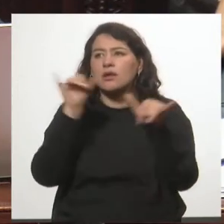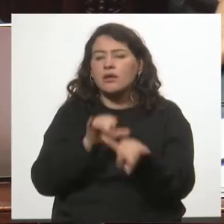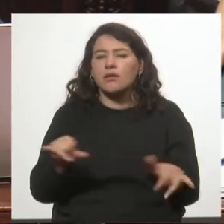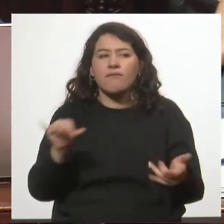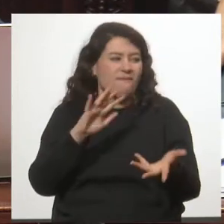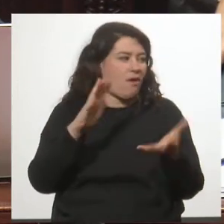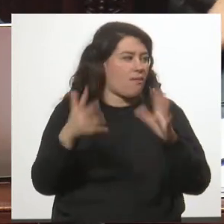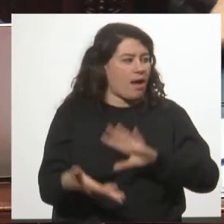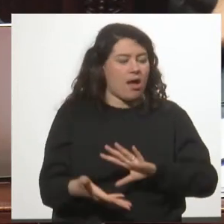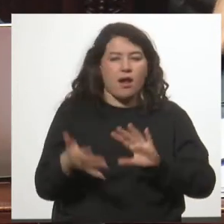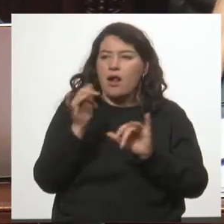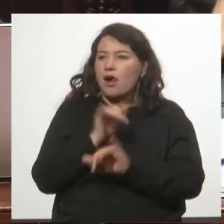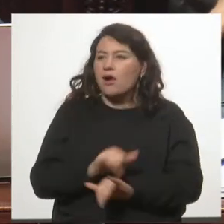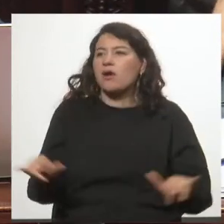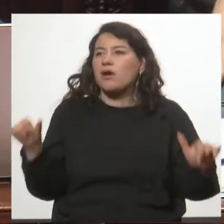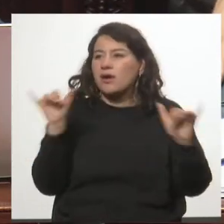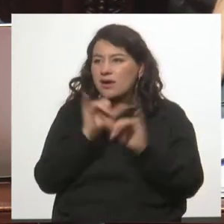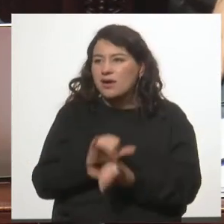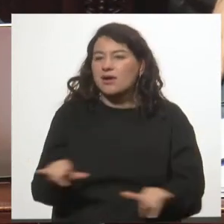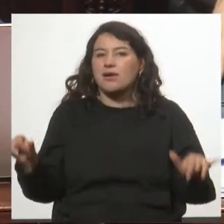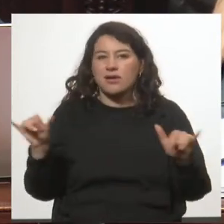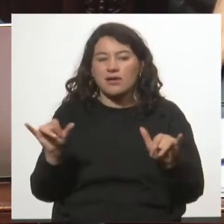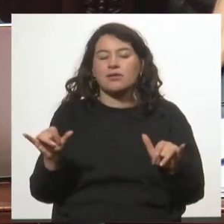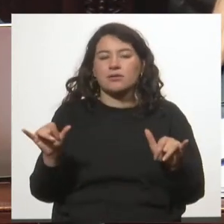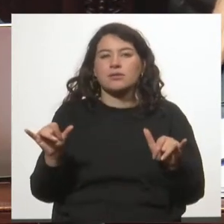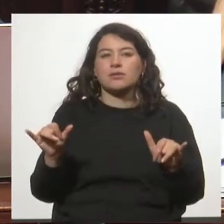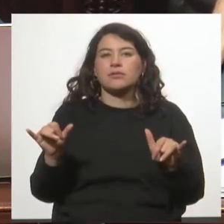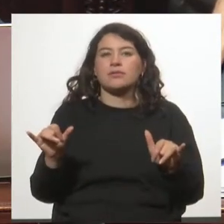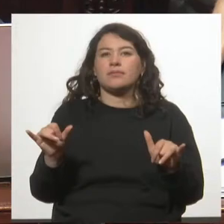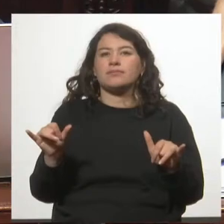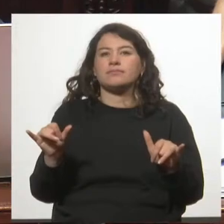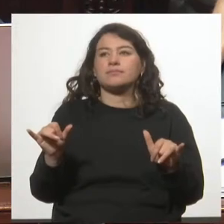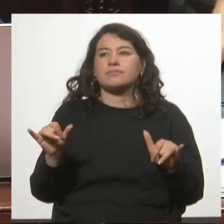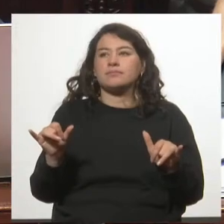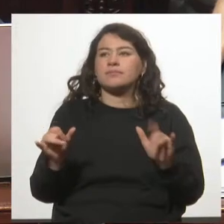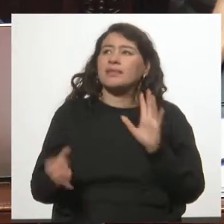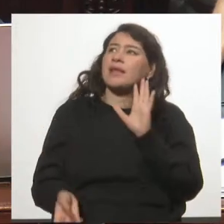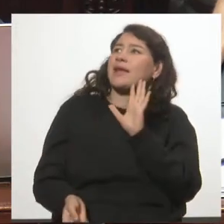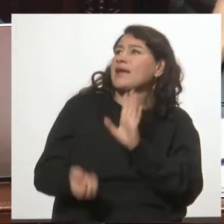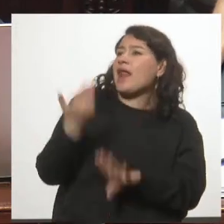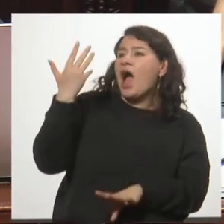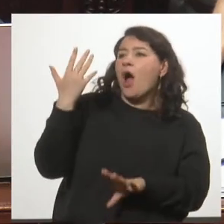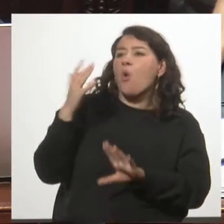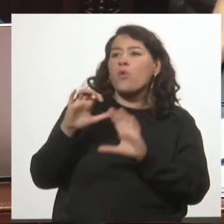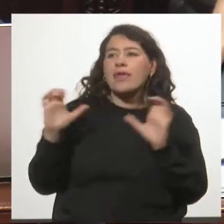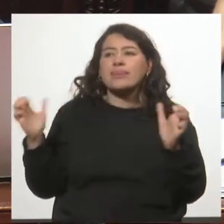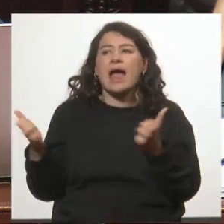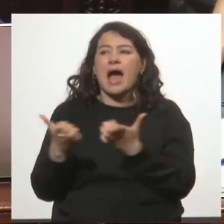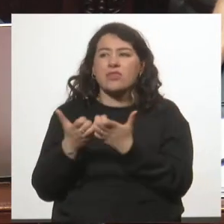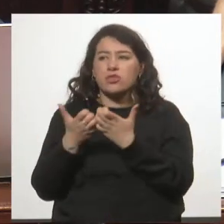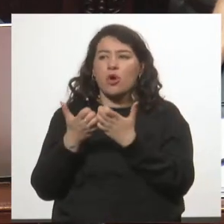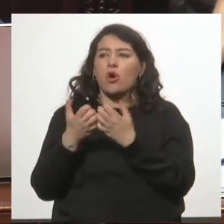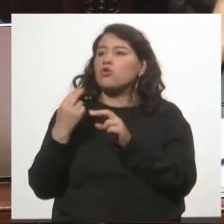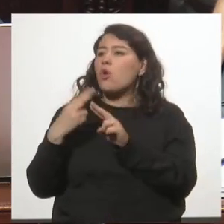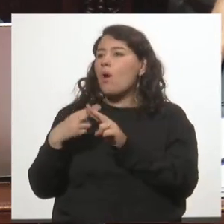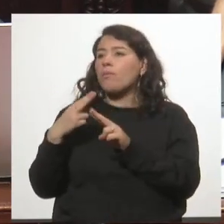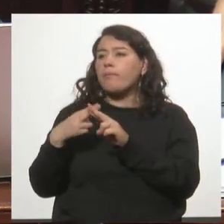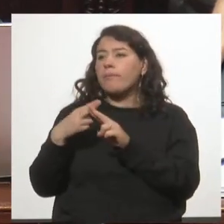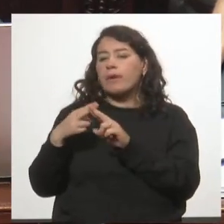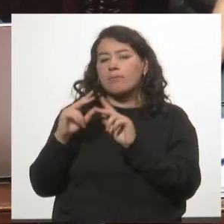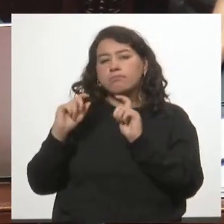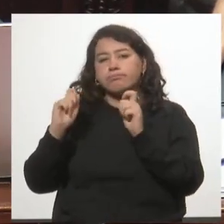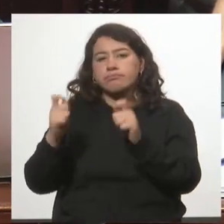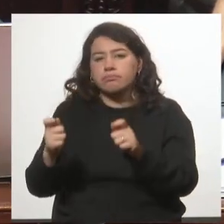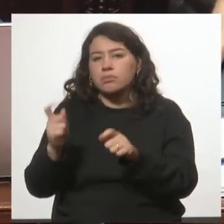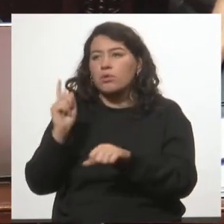efecto de publicitario y construir un estadio para ponerle el nombre y después